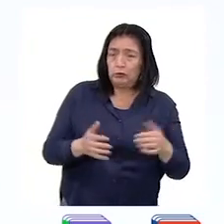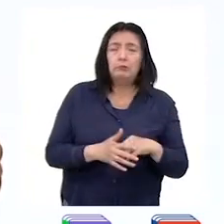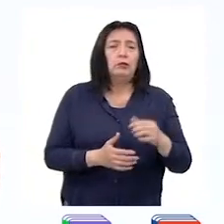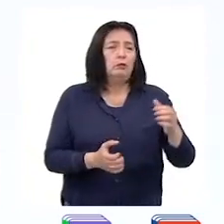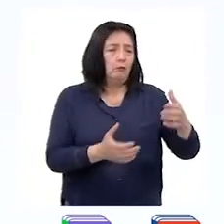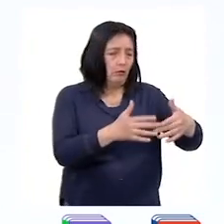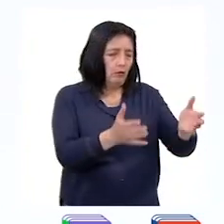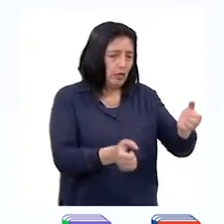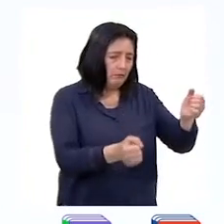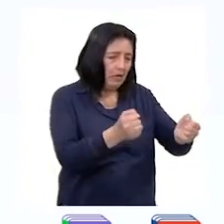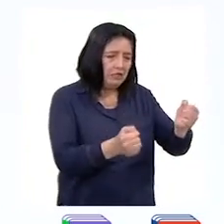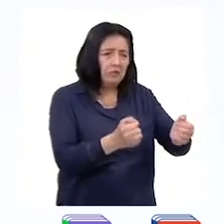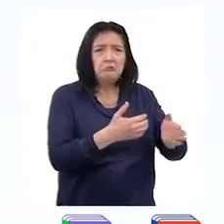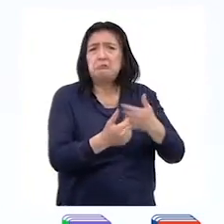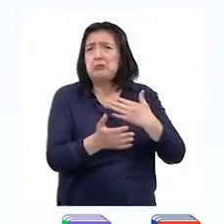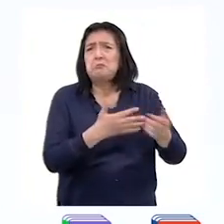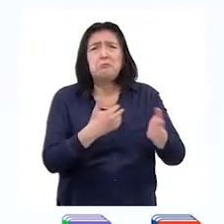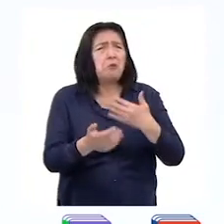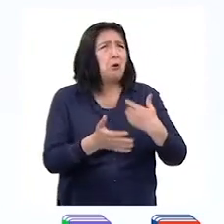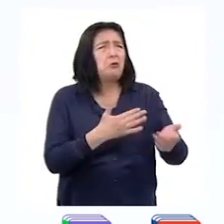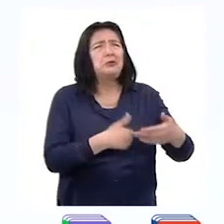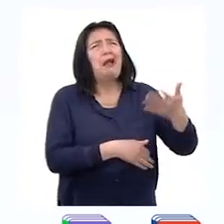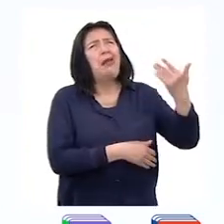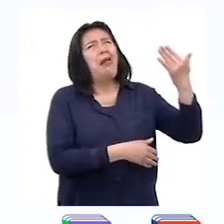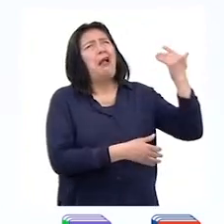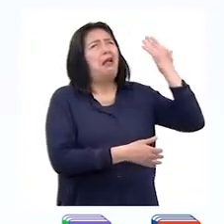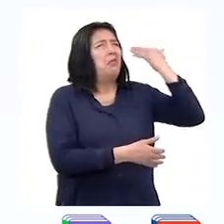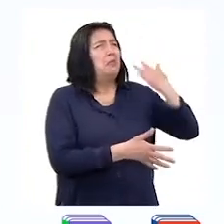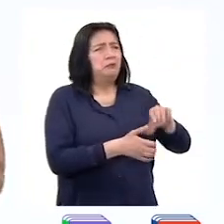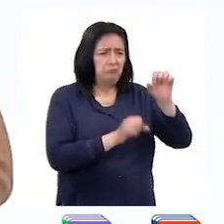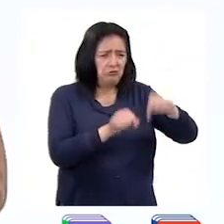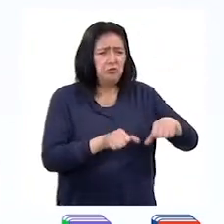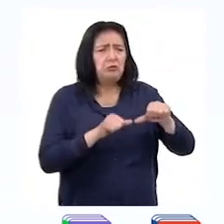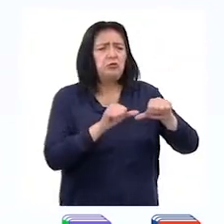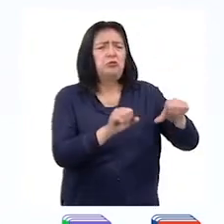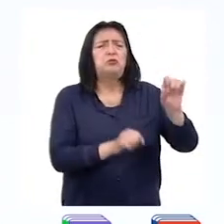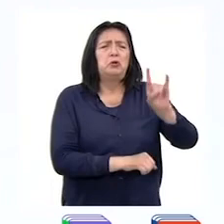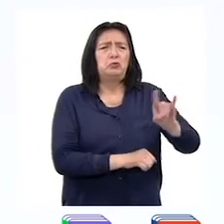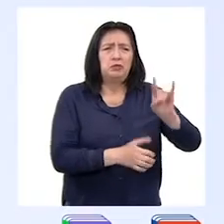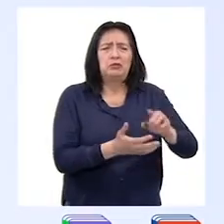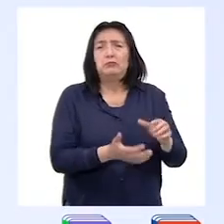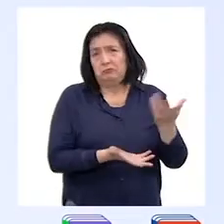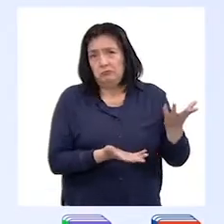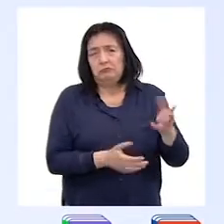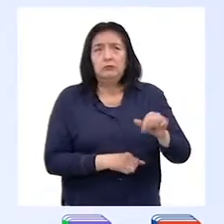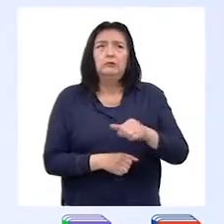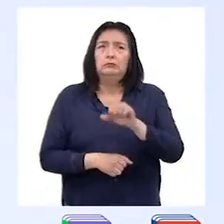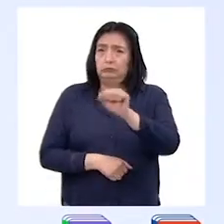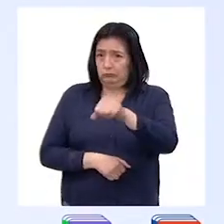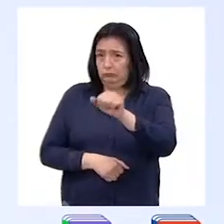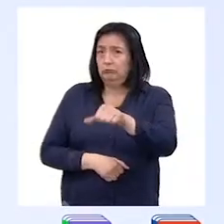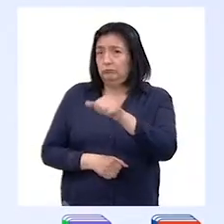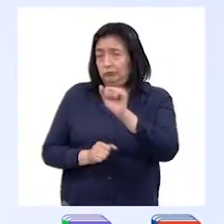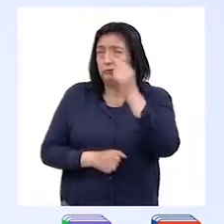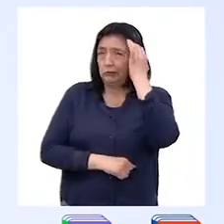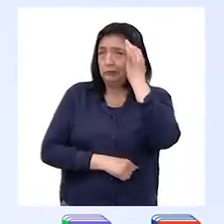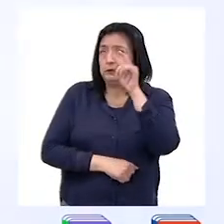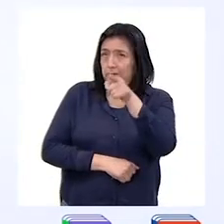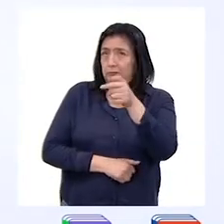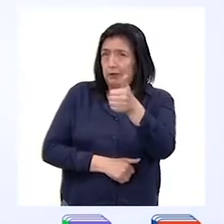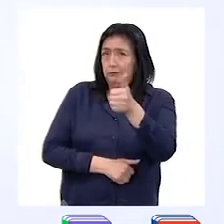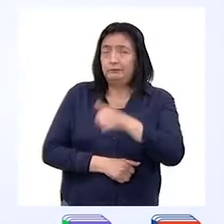el batán, que sin importar si tienen cientos de años, se siguen empleando por su gran utilidad. Es una muy buena reflexión.